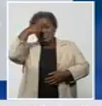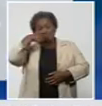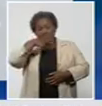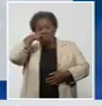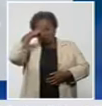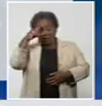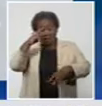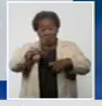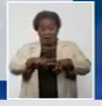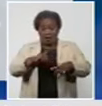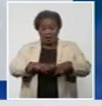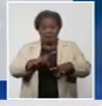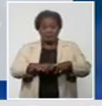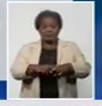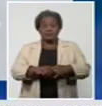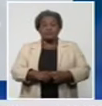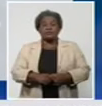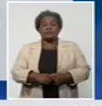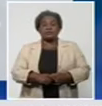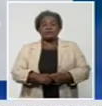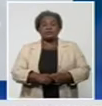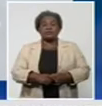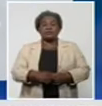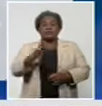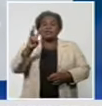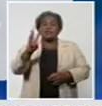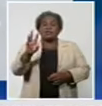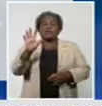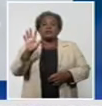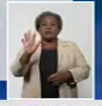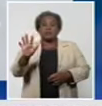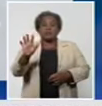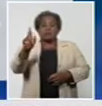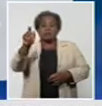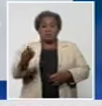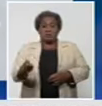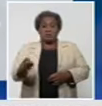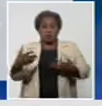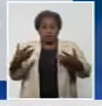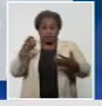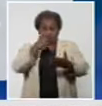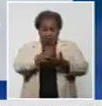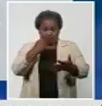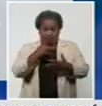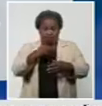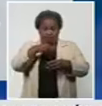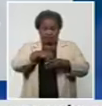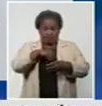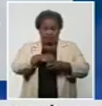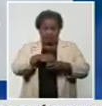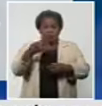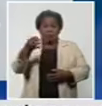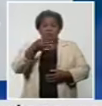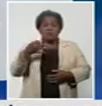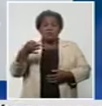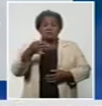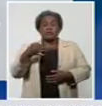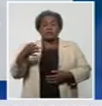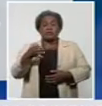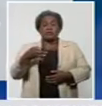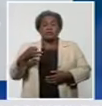Habana, los 35 casos diagnosticados pertenecen a los municipios